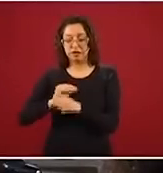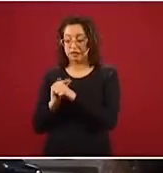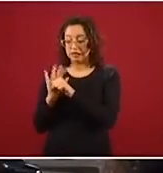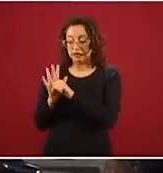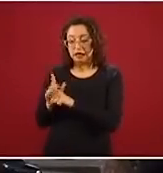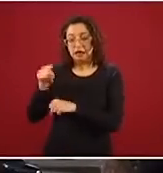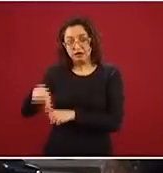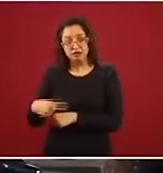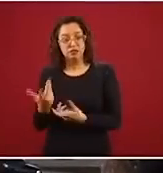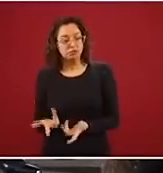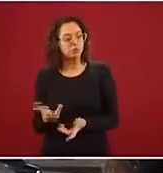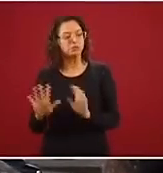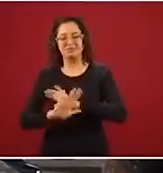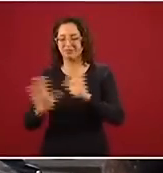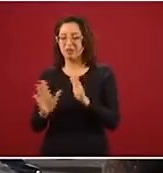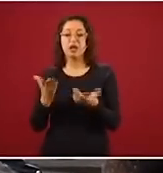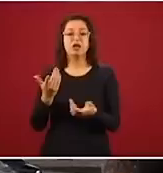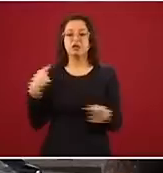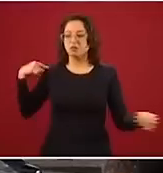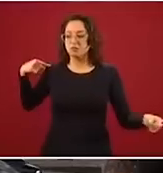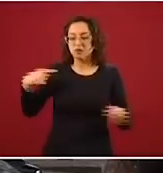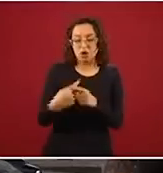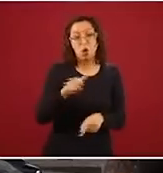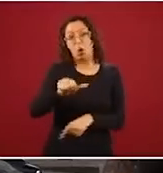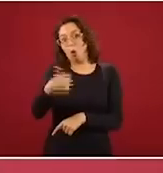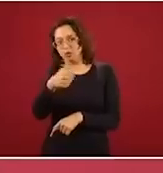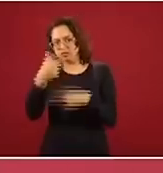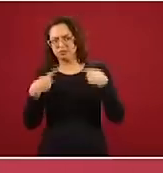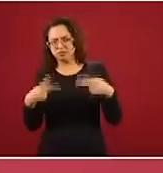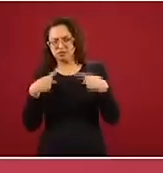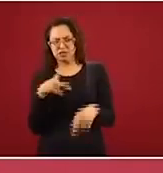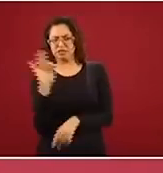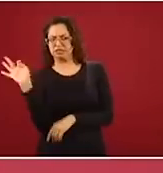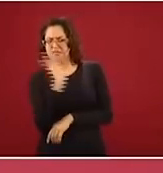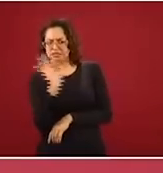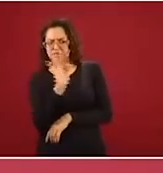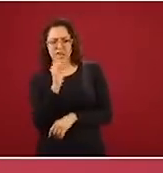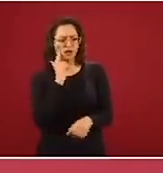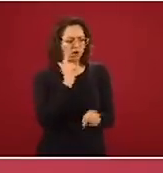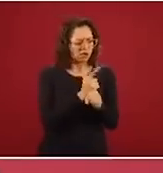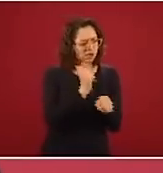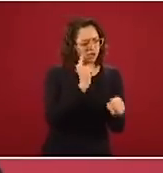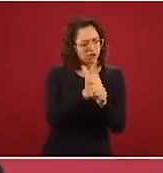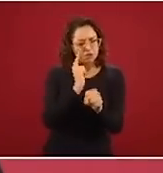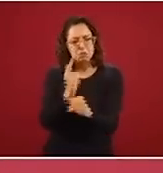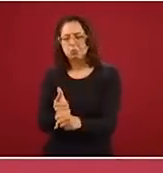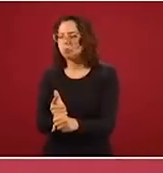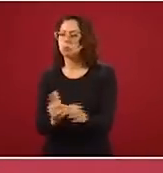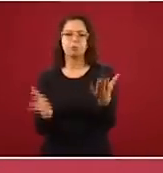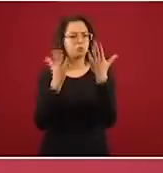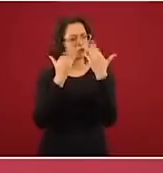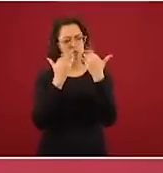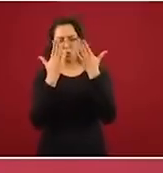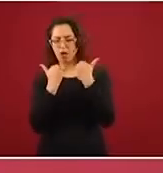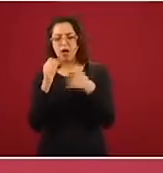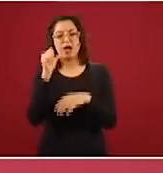casos sospechosos acumulados hasta ahorita, todos ellos han sido descartados. Ayer en la